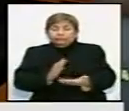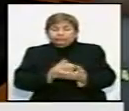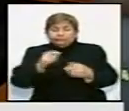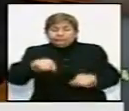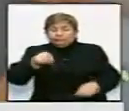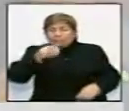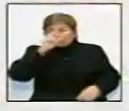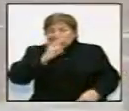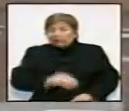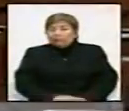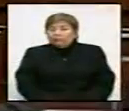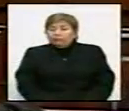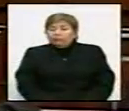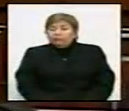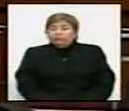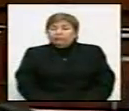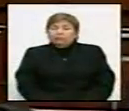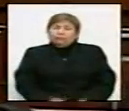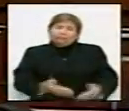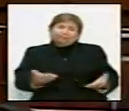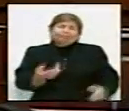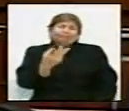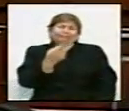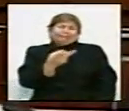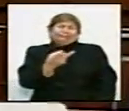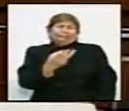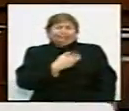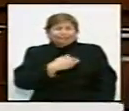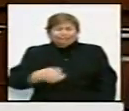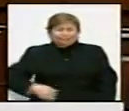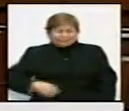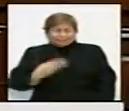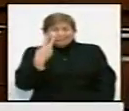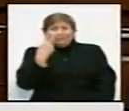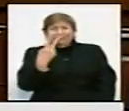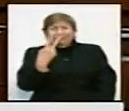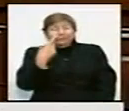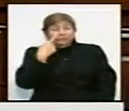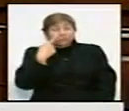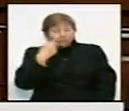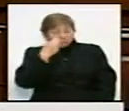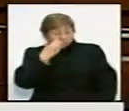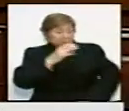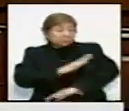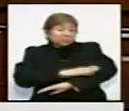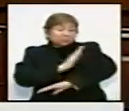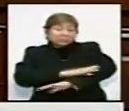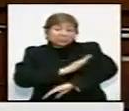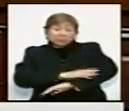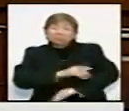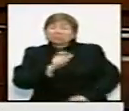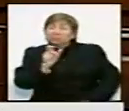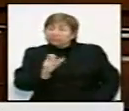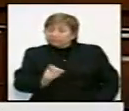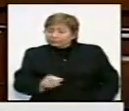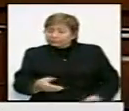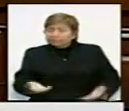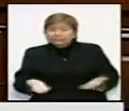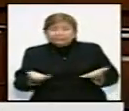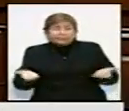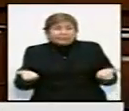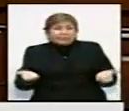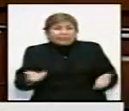país demanda. La presencia de los dos ministros acá, dos señores, buenas personas, es solamente